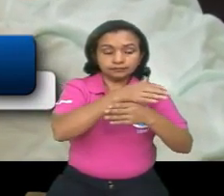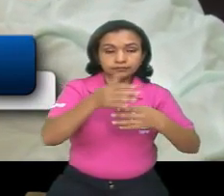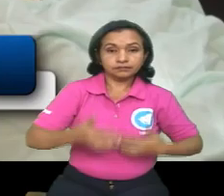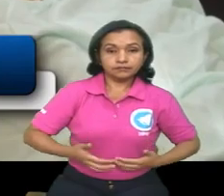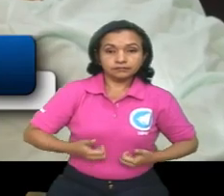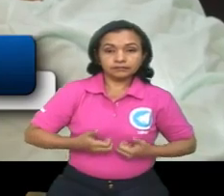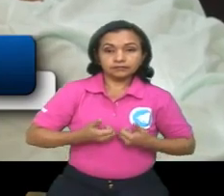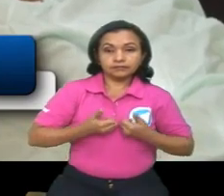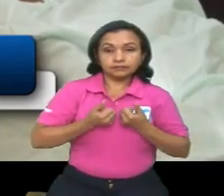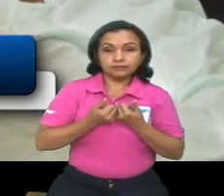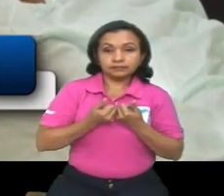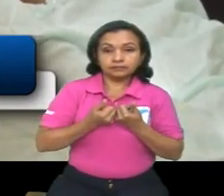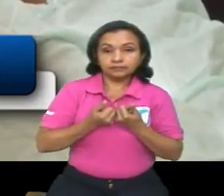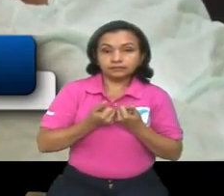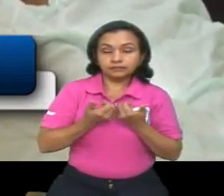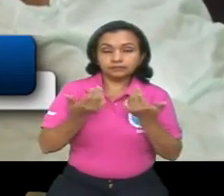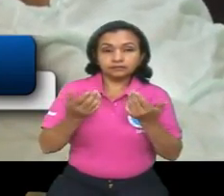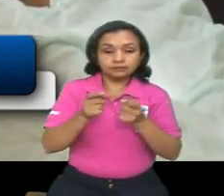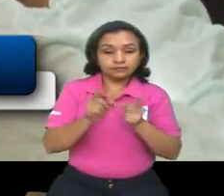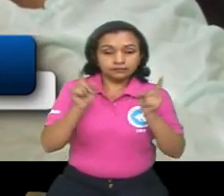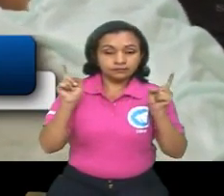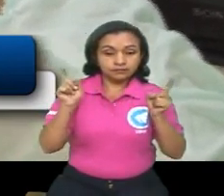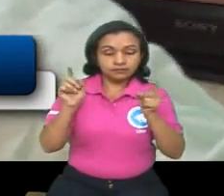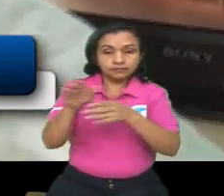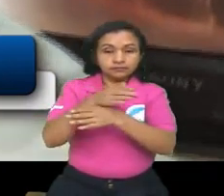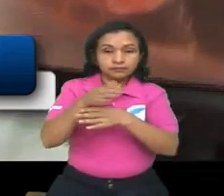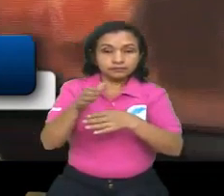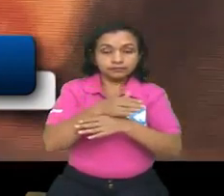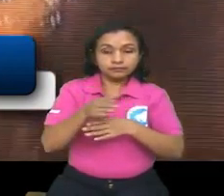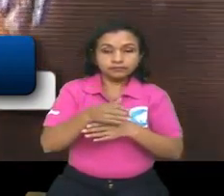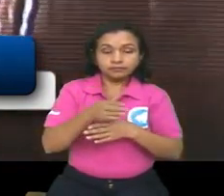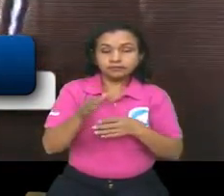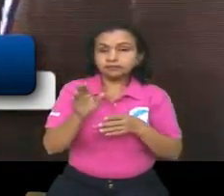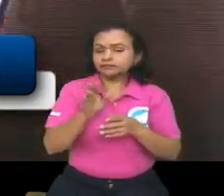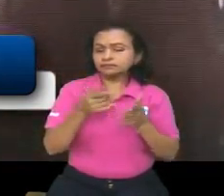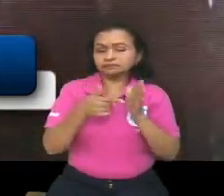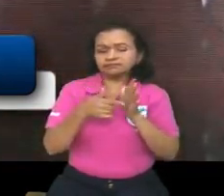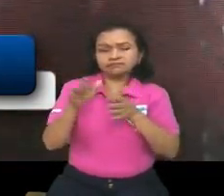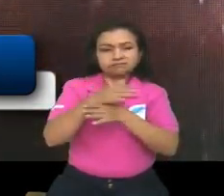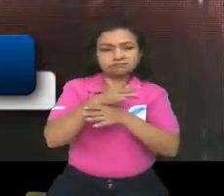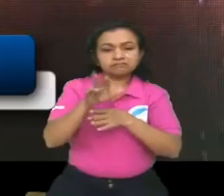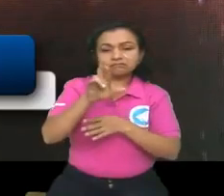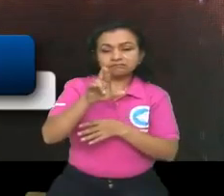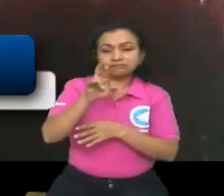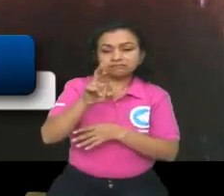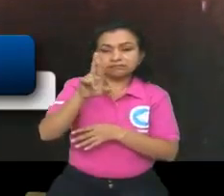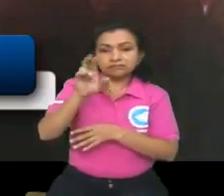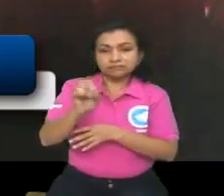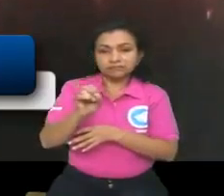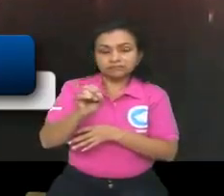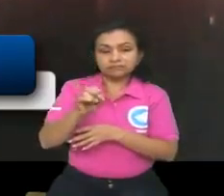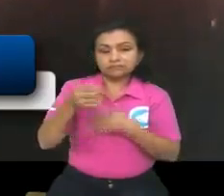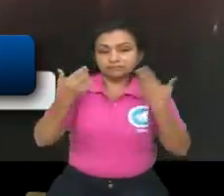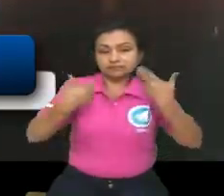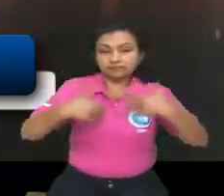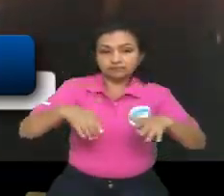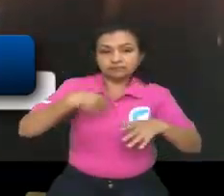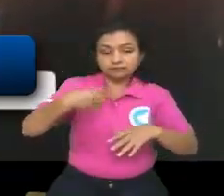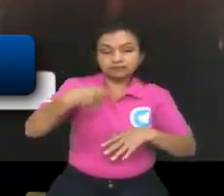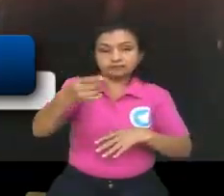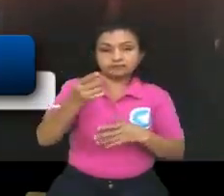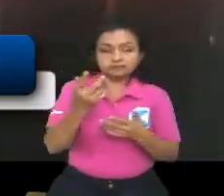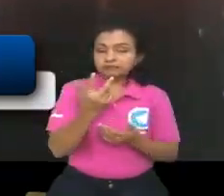ya no sean tampoco de índole ginecológica, pero eso estamos hablando de casos muy raros. Pero vámonos a lo frecuente. Si vamos a lo frecuente,